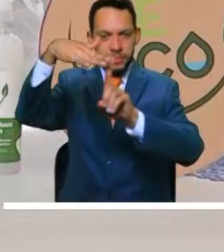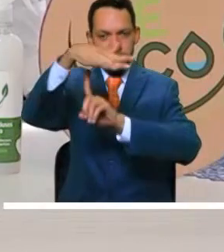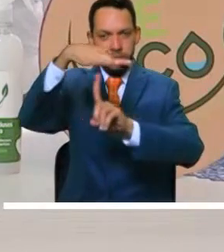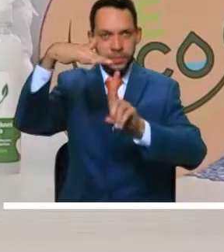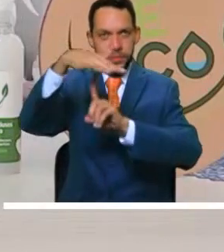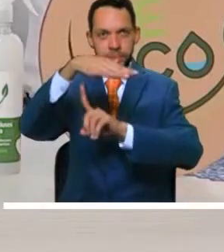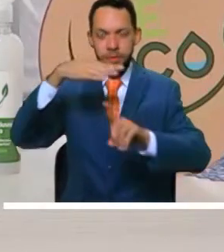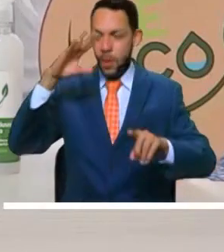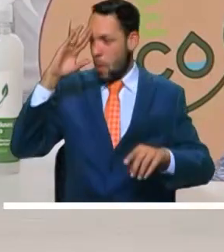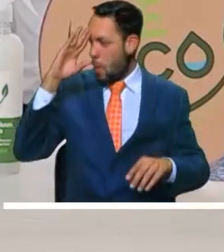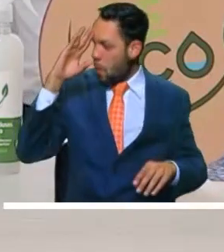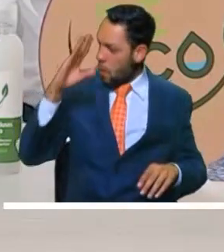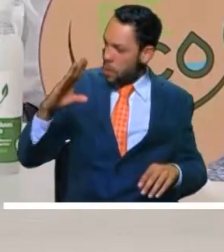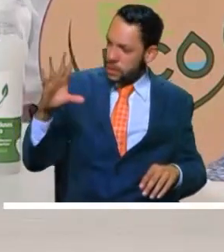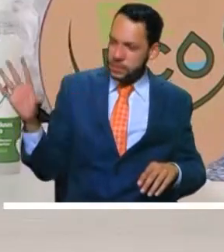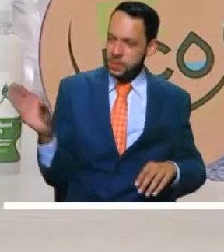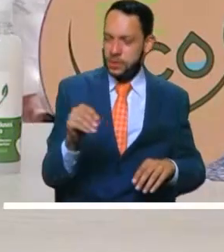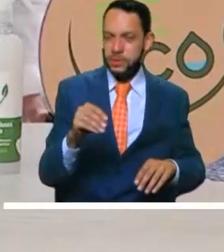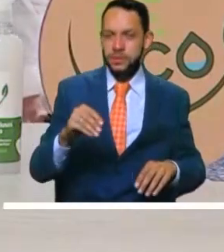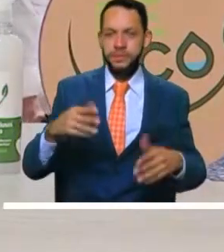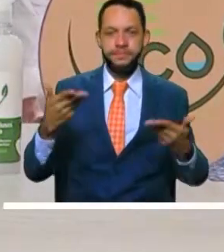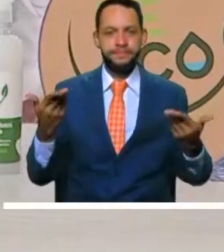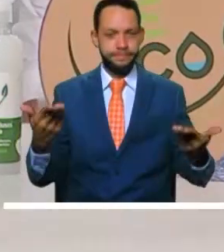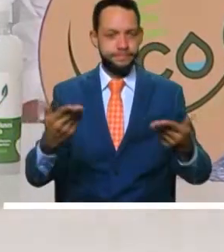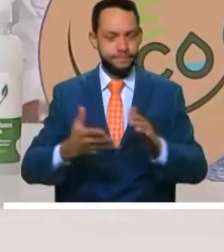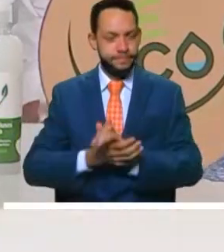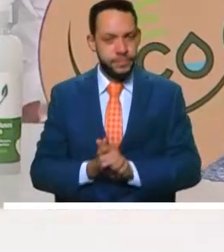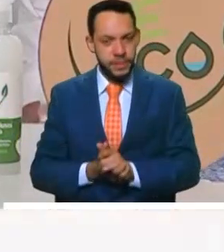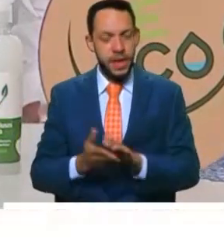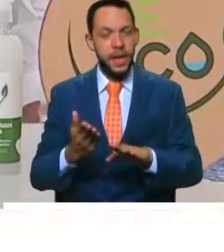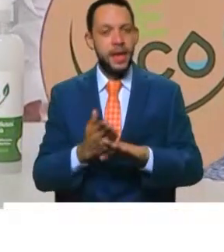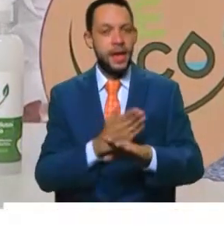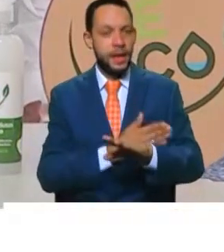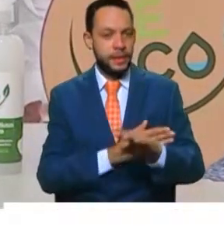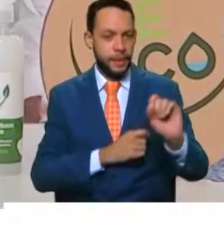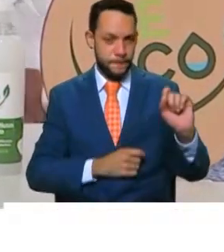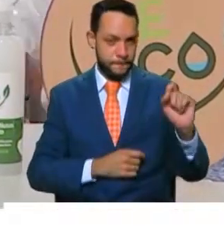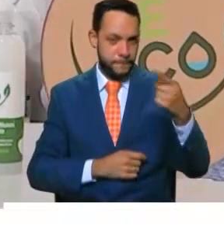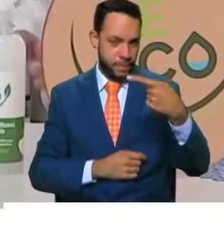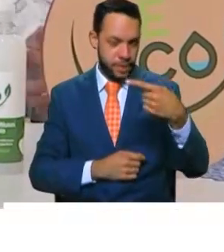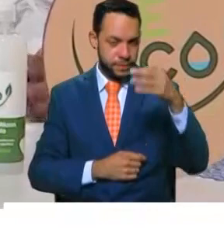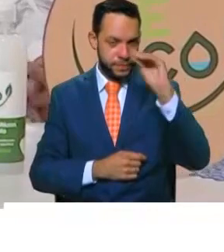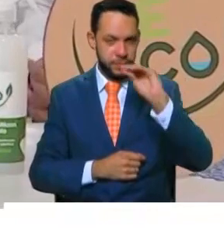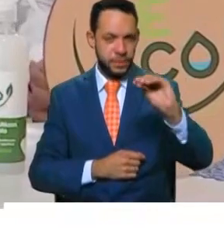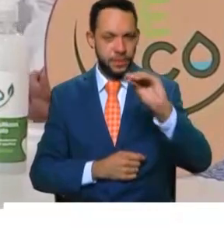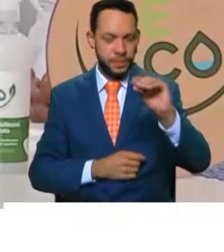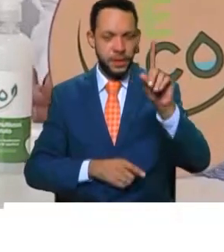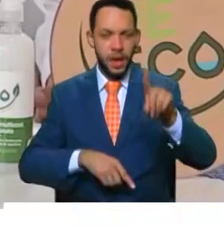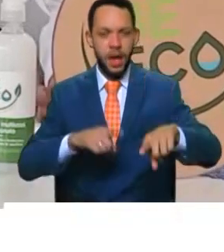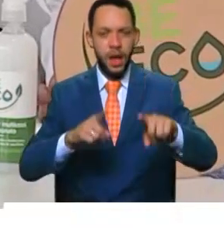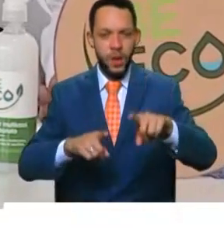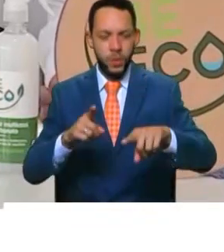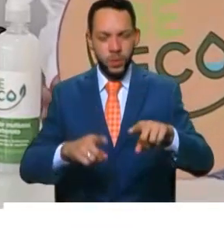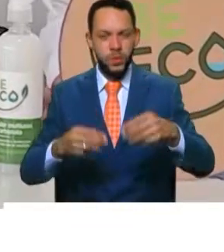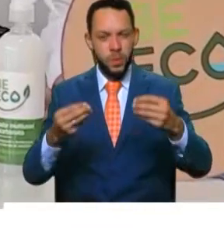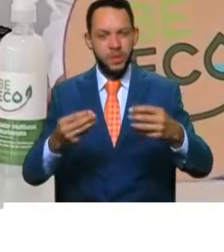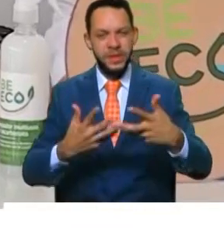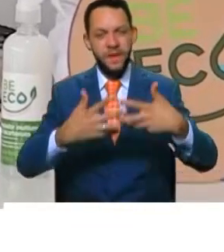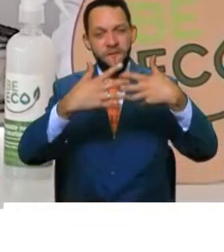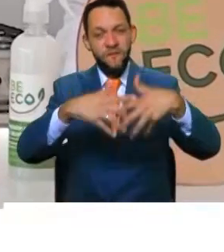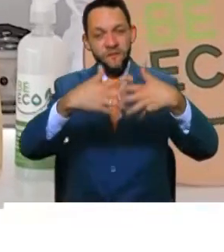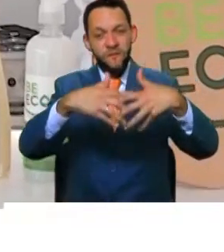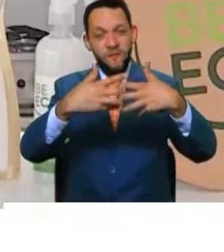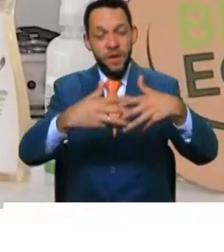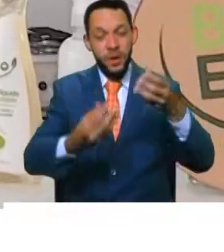buenos días. Yo primero quería comentarles que así como hay muchos alimentos procesados, la